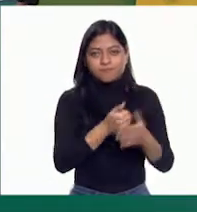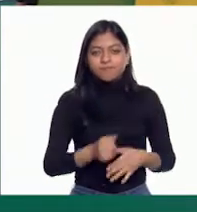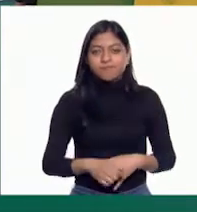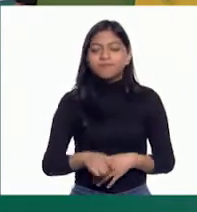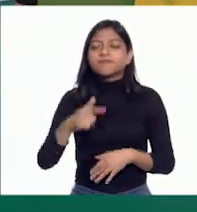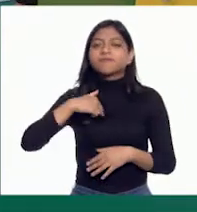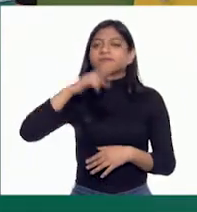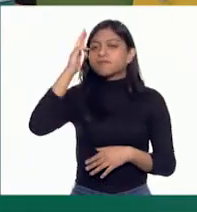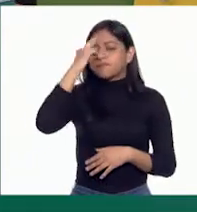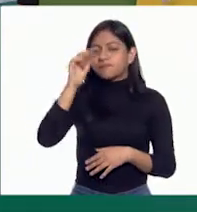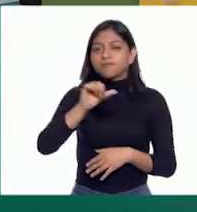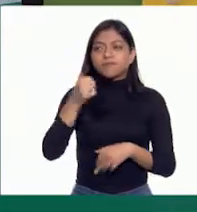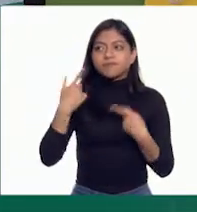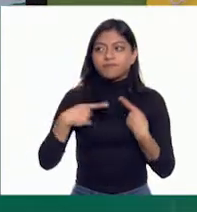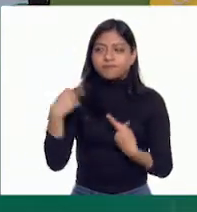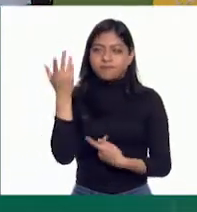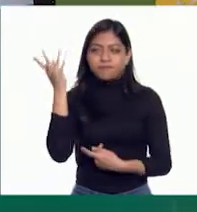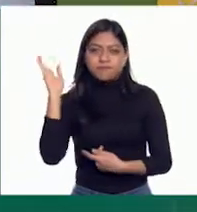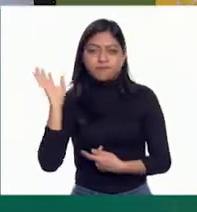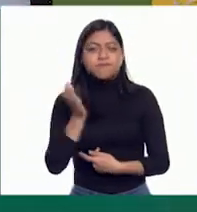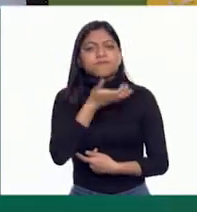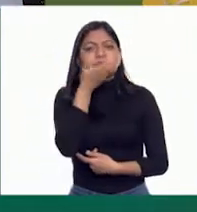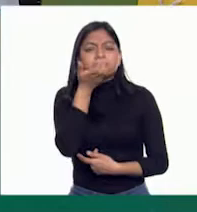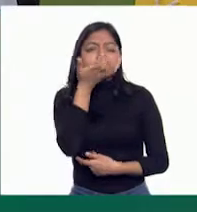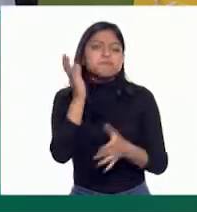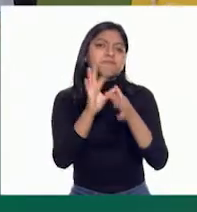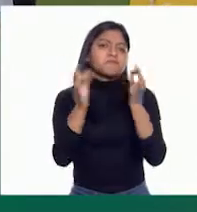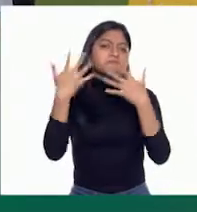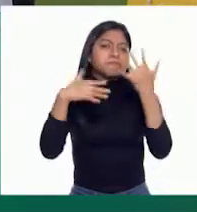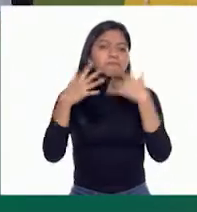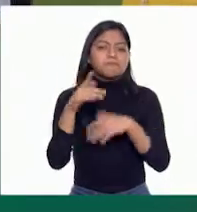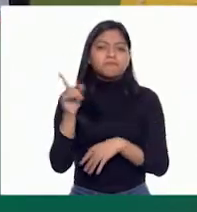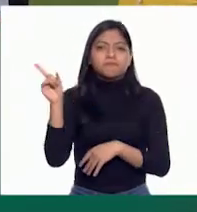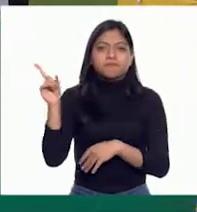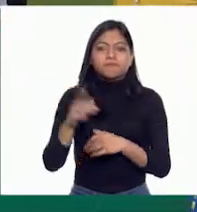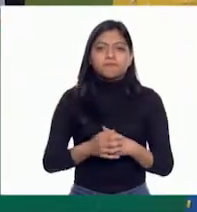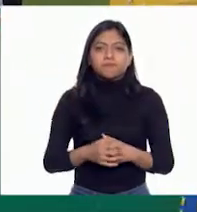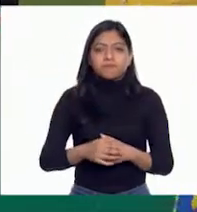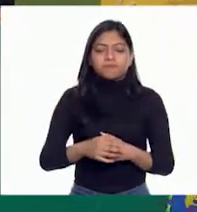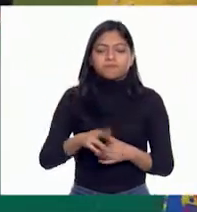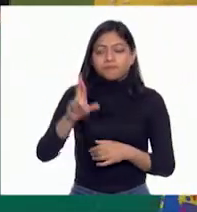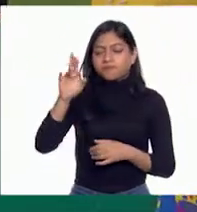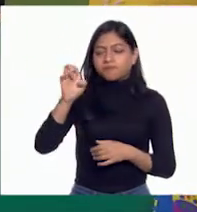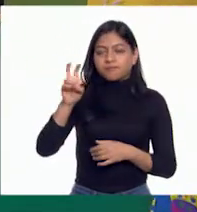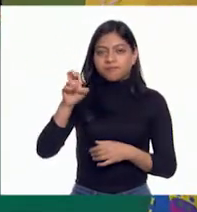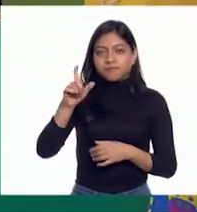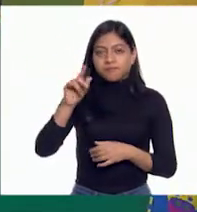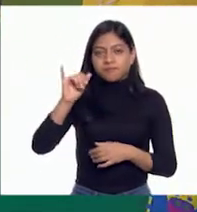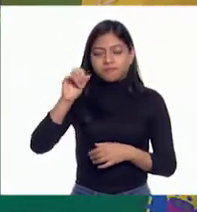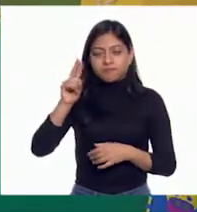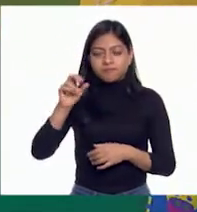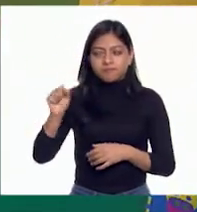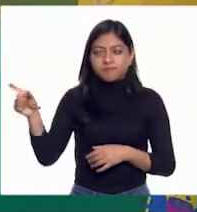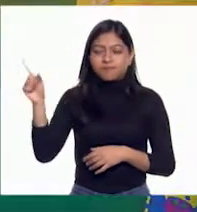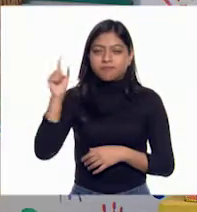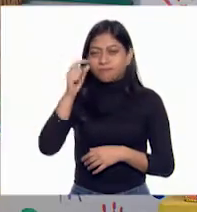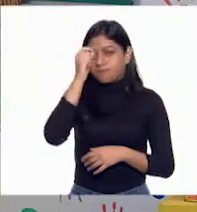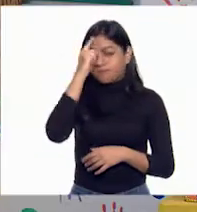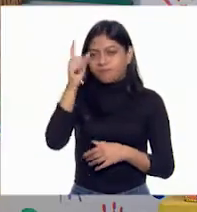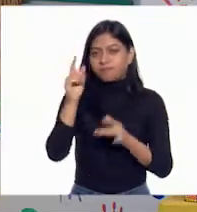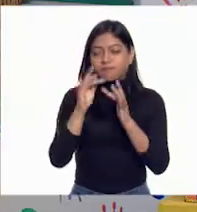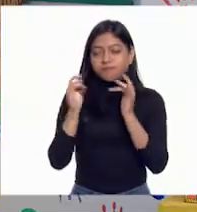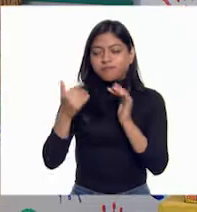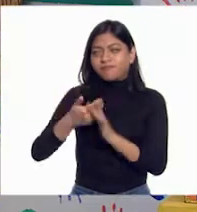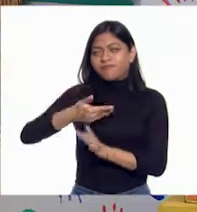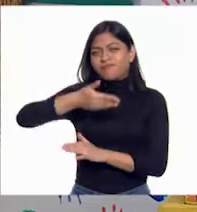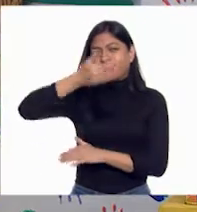frase popular. Pongan atención. A ver. Es una frase que dijo Rebellius, un autor francés de hace